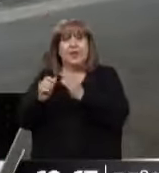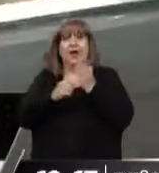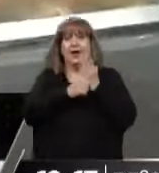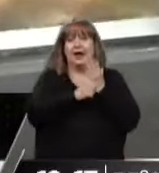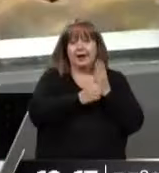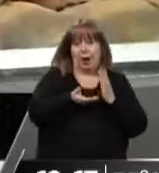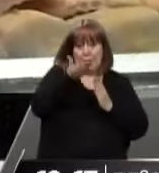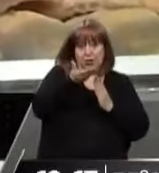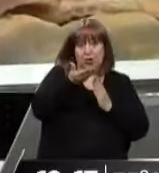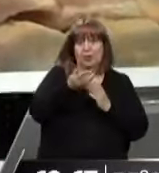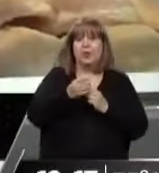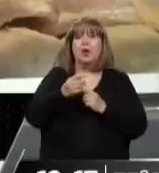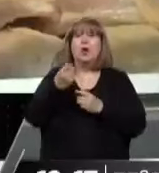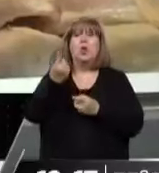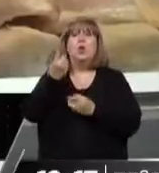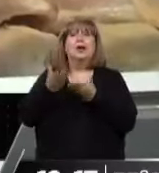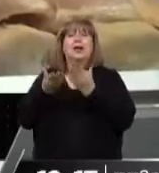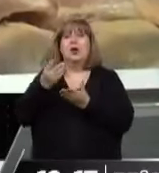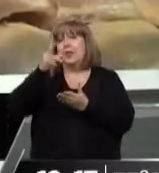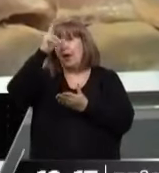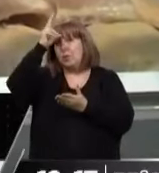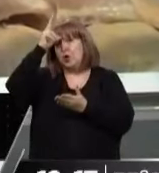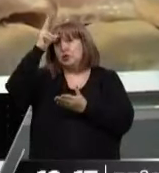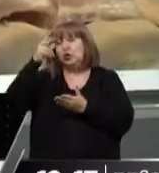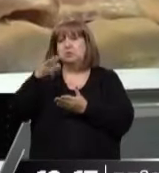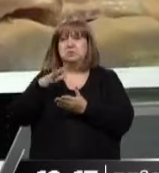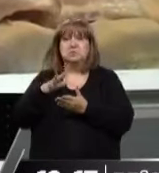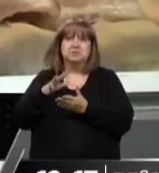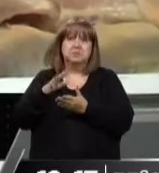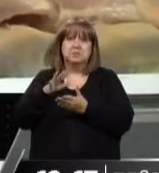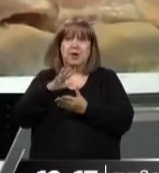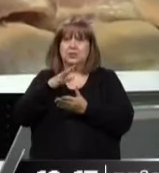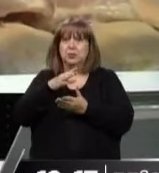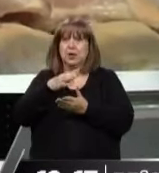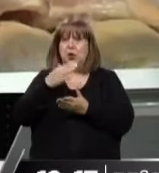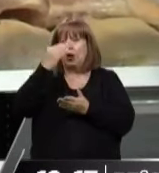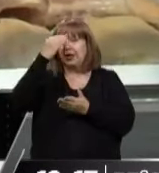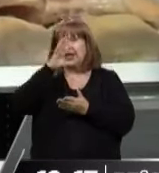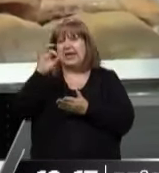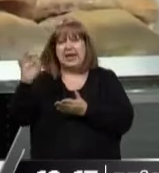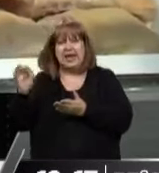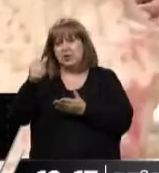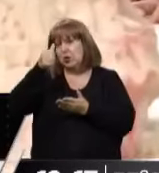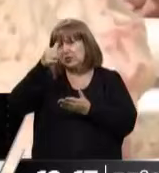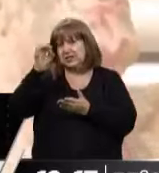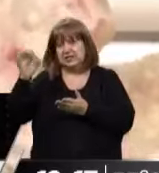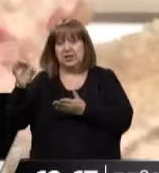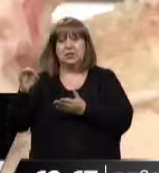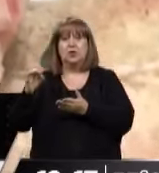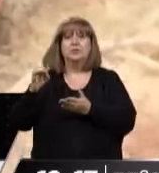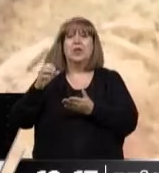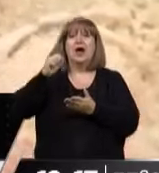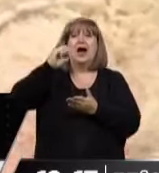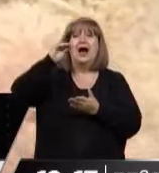está? Y un kilo de pollo de granja sin congelar está alrededor entre los 500 y 600 pesos. La chura